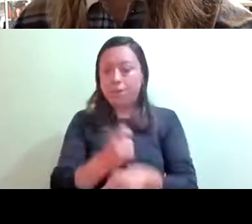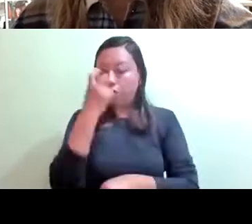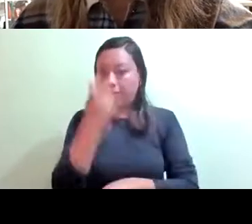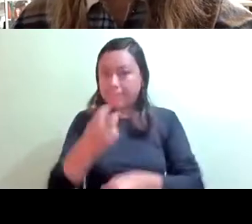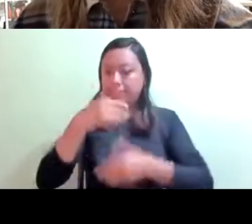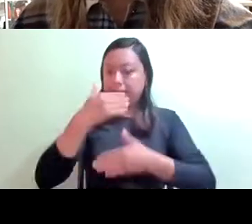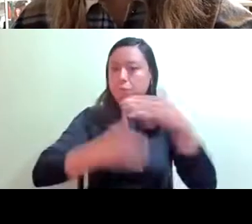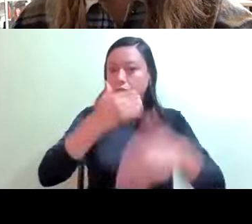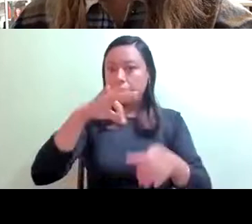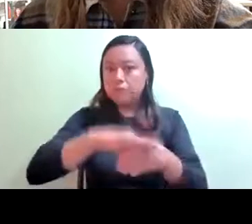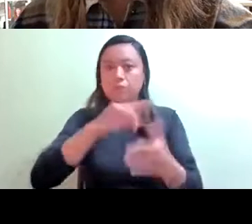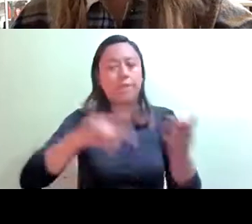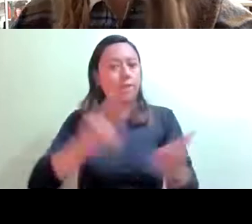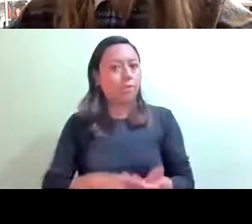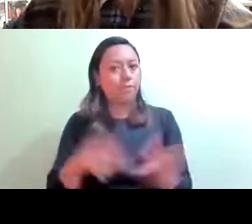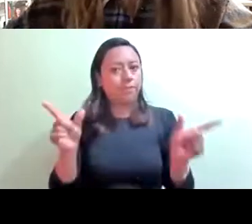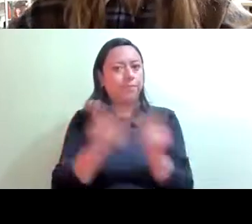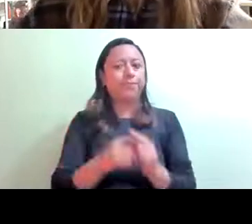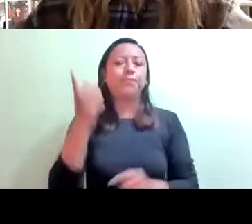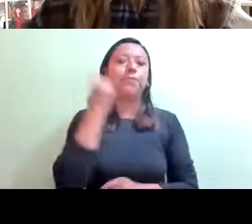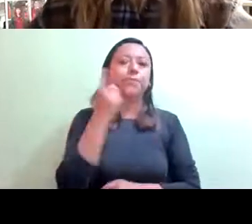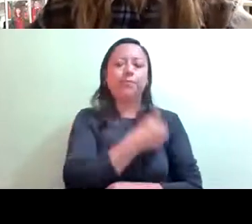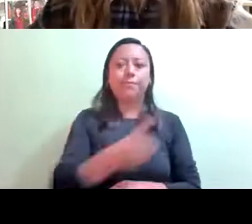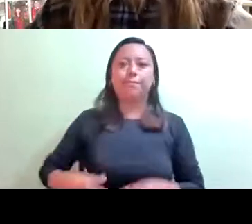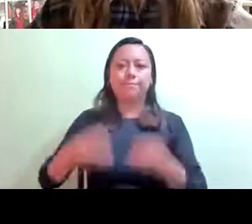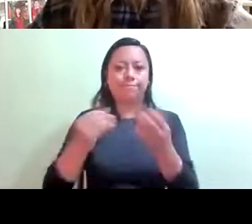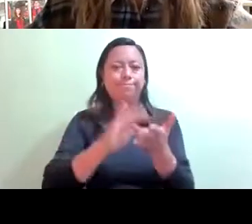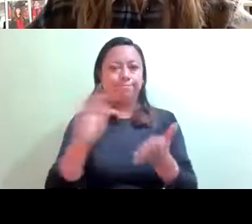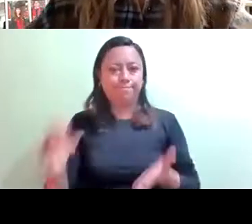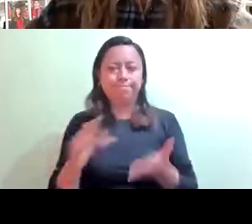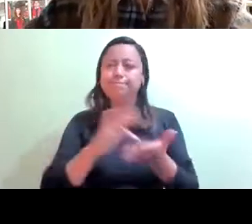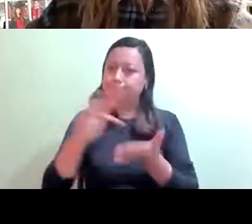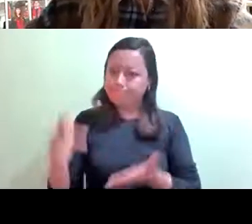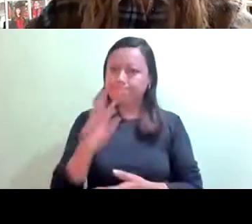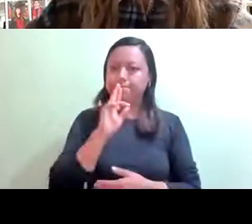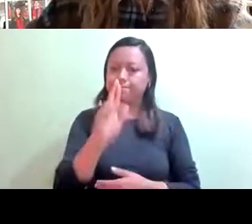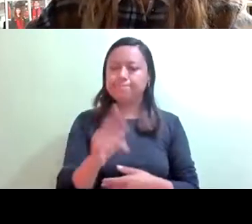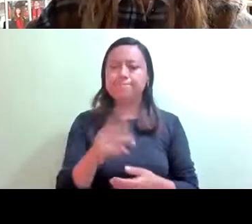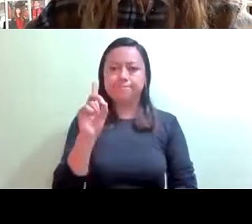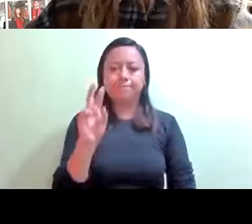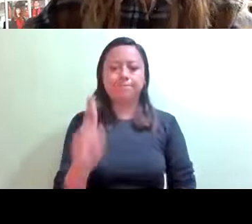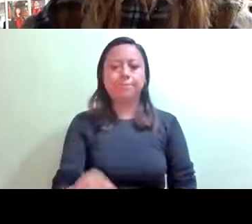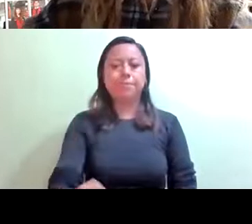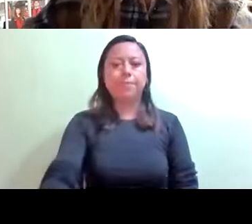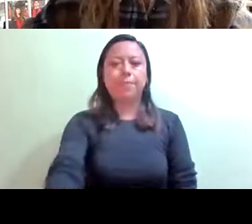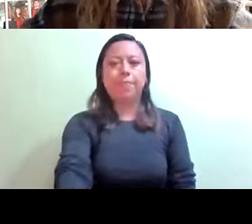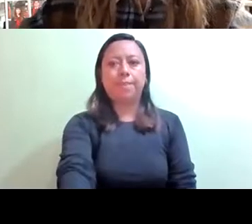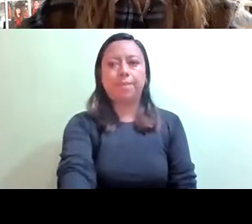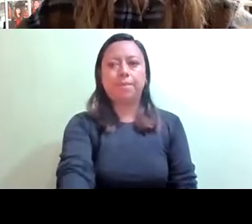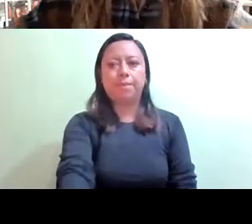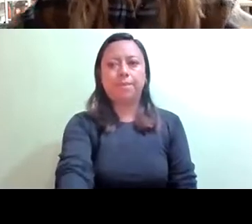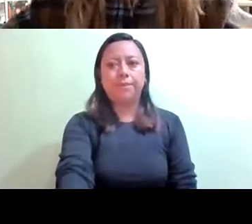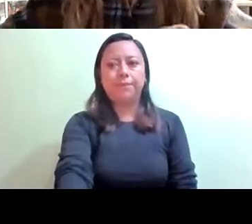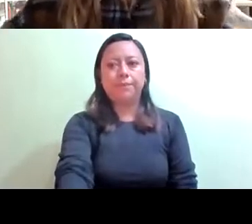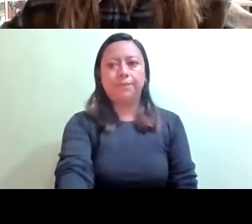electoral. Es cuanto, diputado presidente. Muchas gracias. Gracias por sus respuestas, doctor. Gracias, diputada